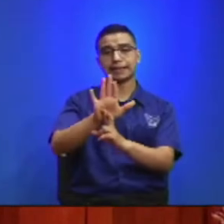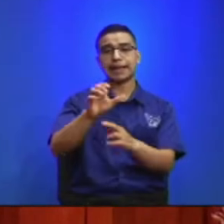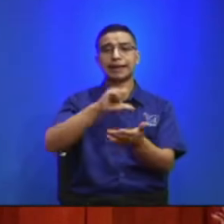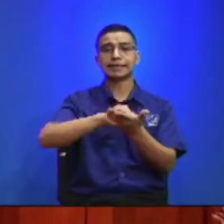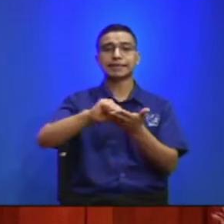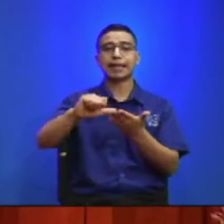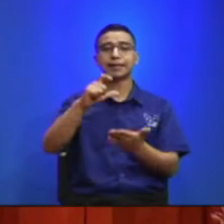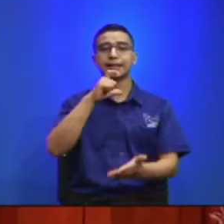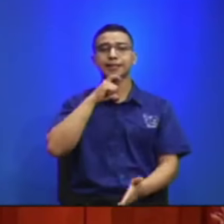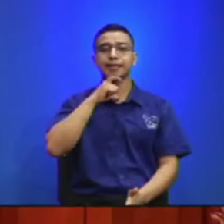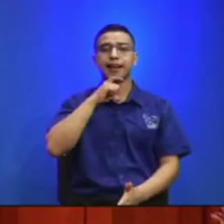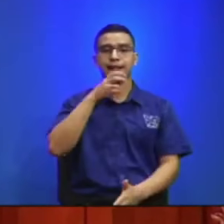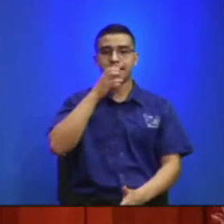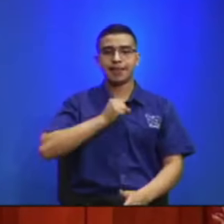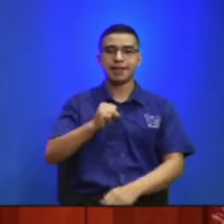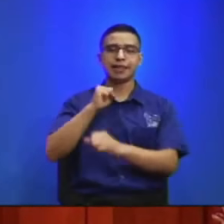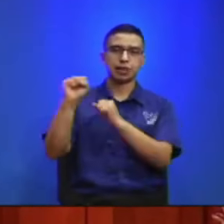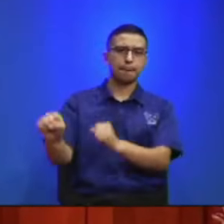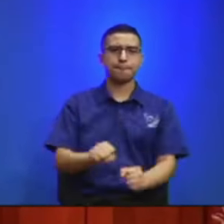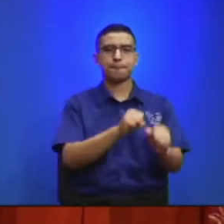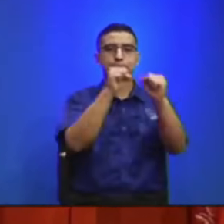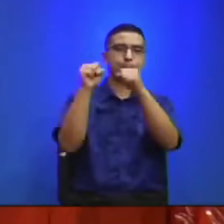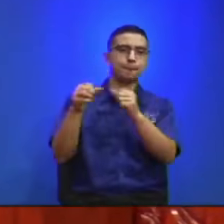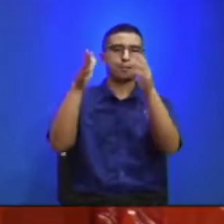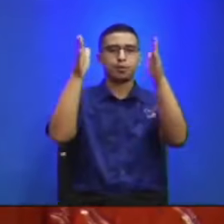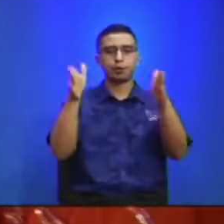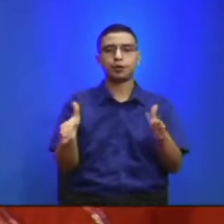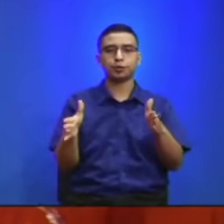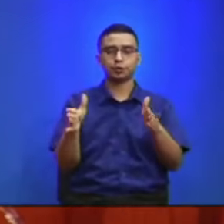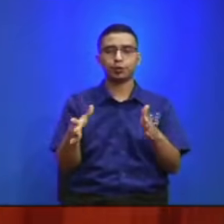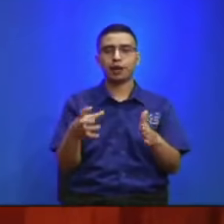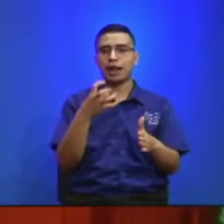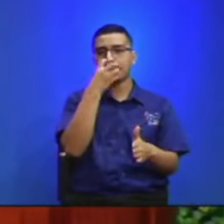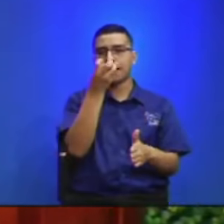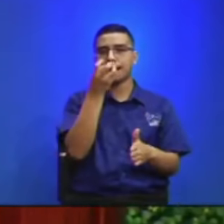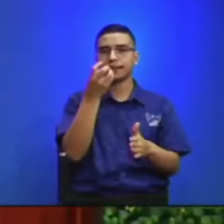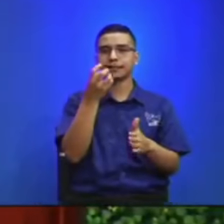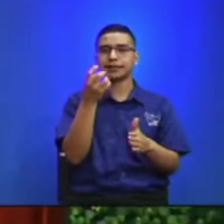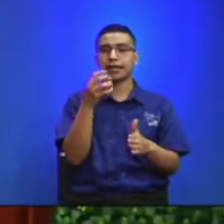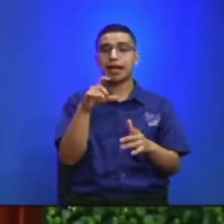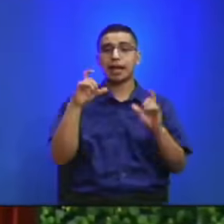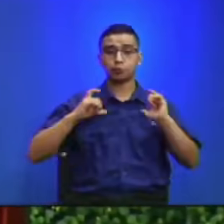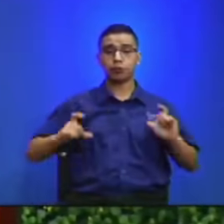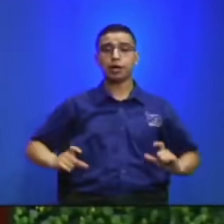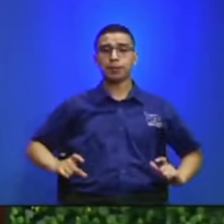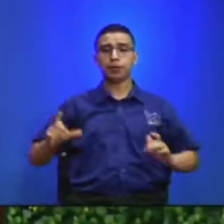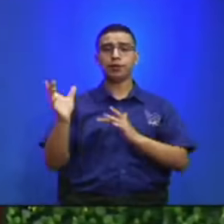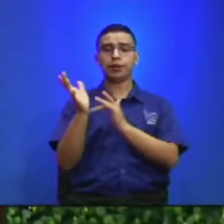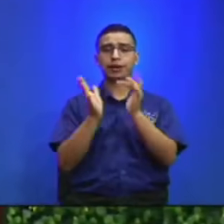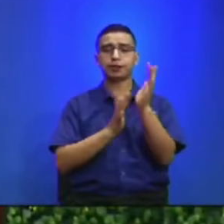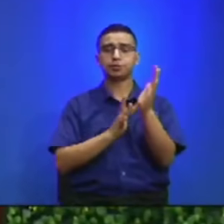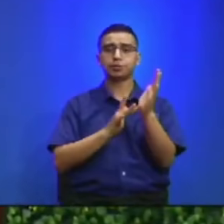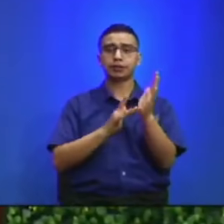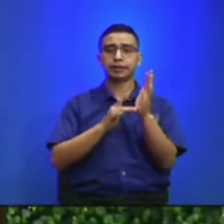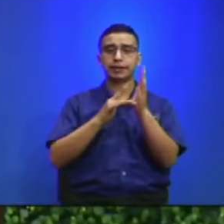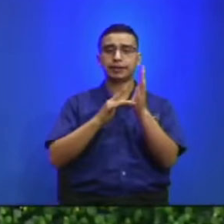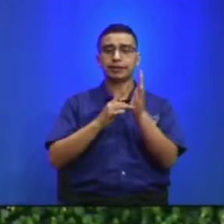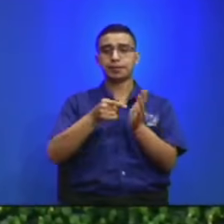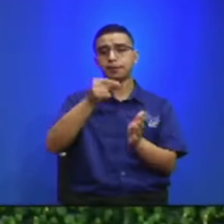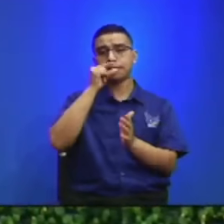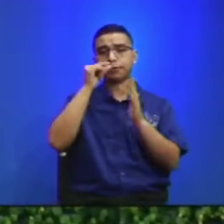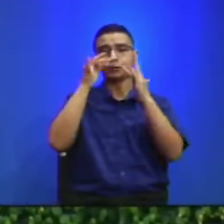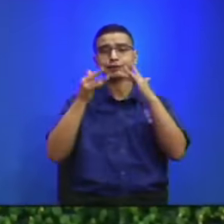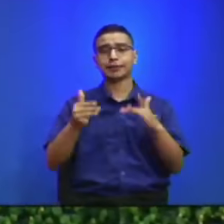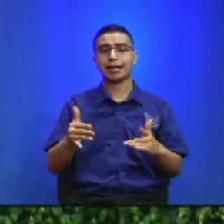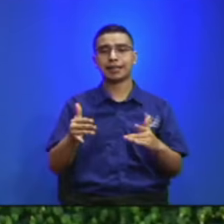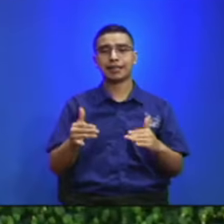vale eso lo que vale entonces miré cuando comamos el pan